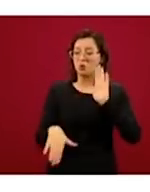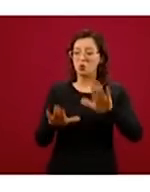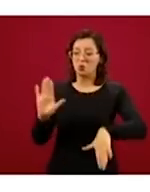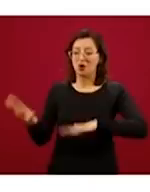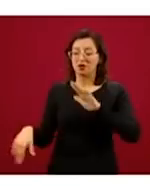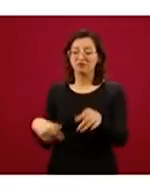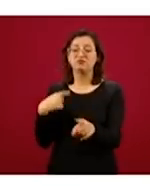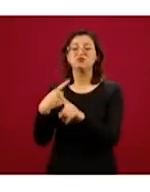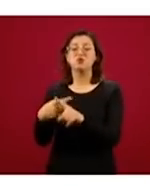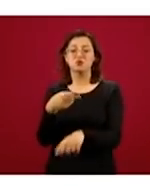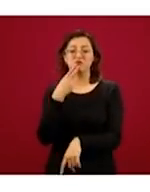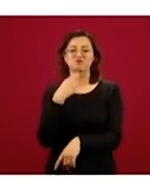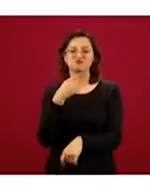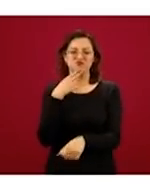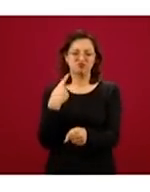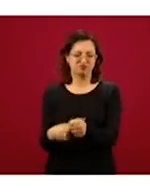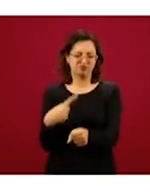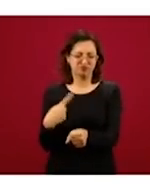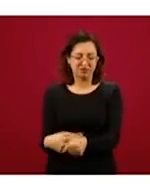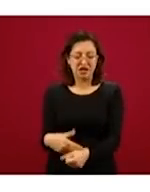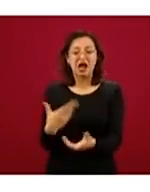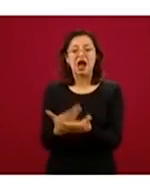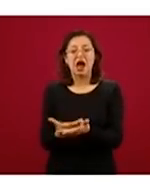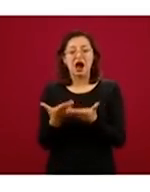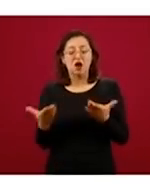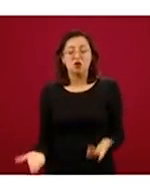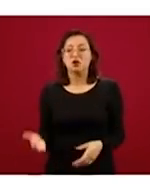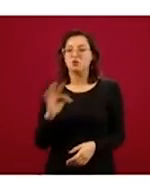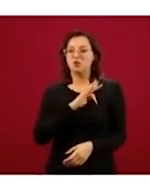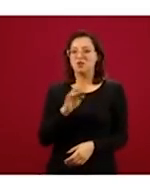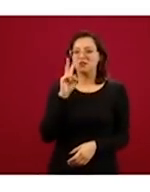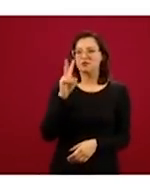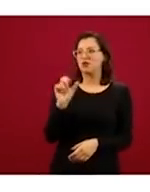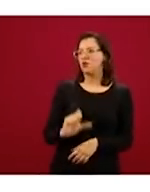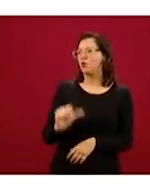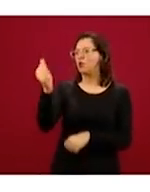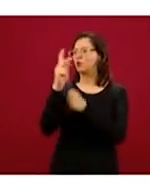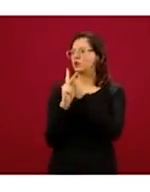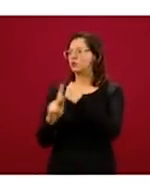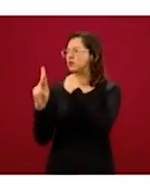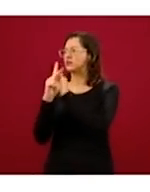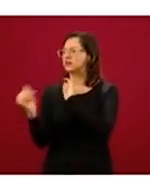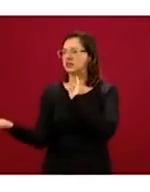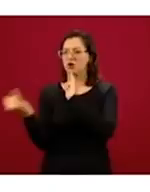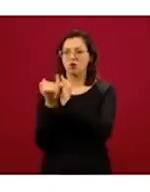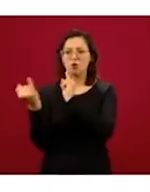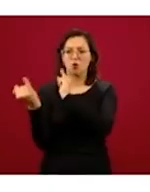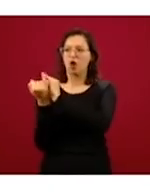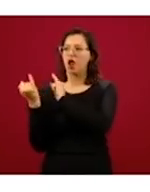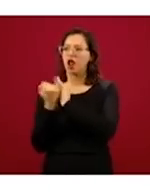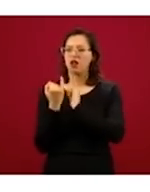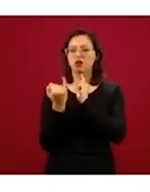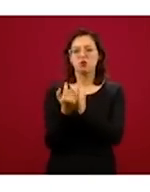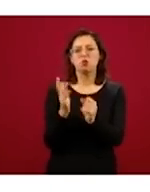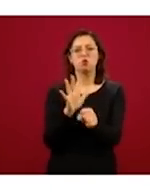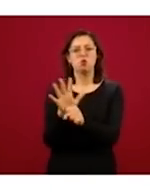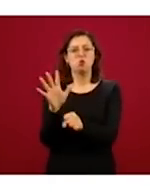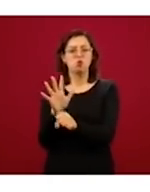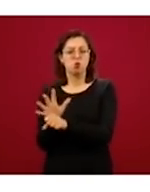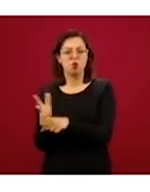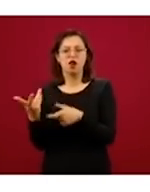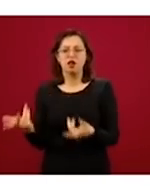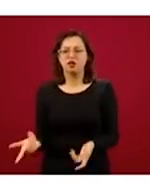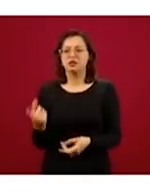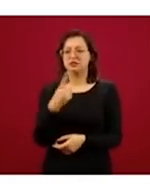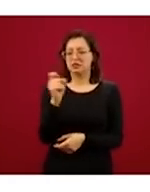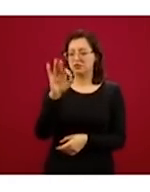infartos hoy lo que tenemos es lo que se ve en muchos otros países que tenemos un porcentaje de personas menor al ideal menor al